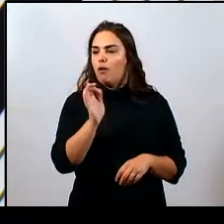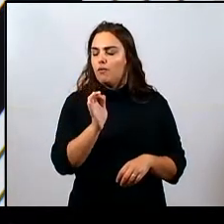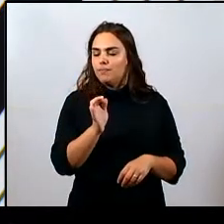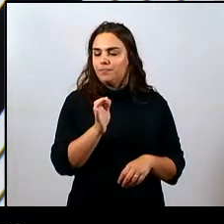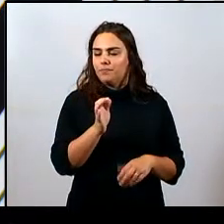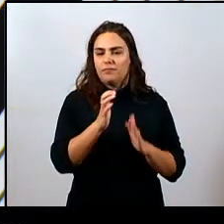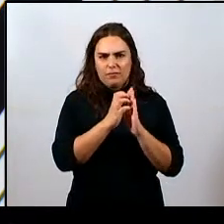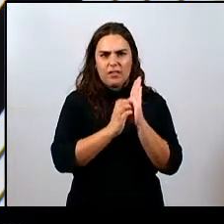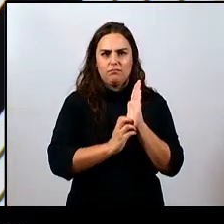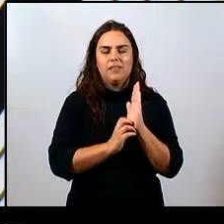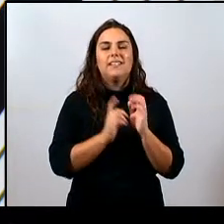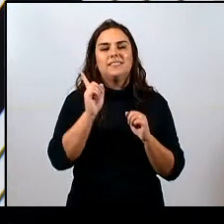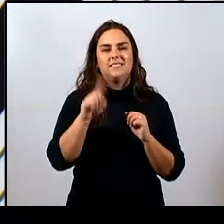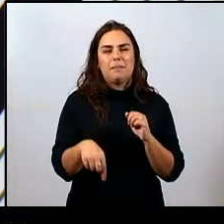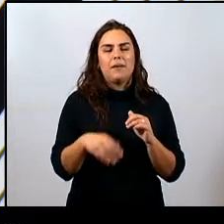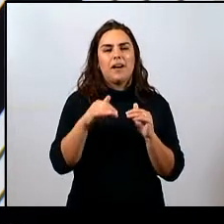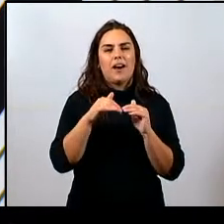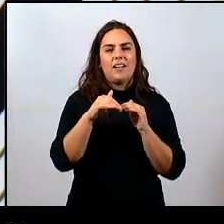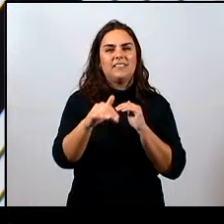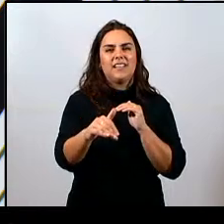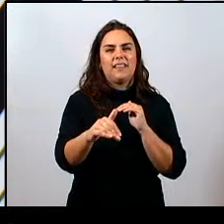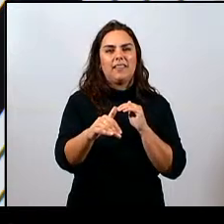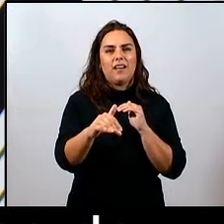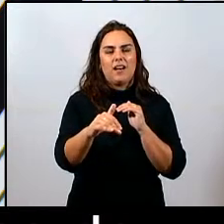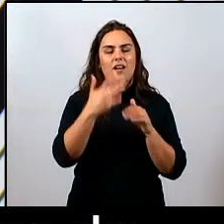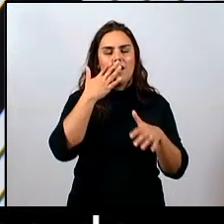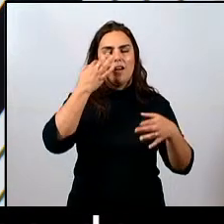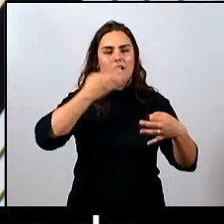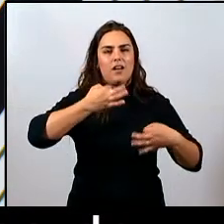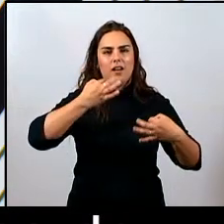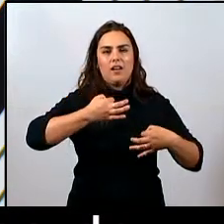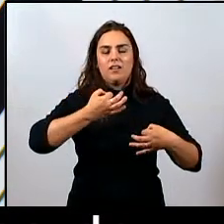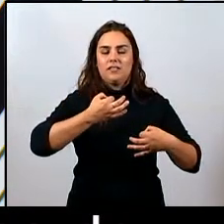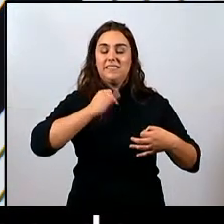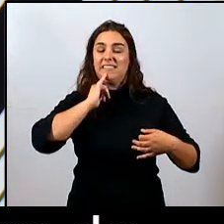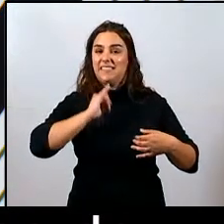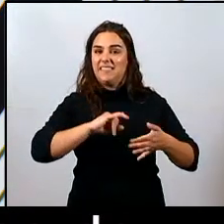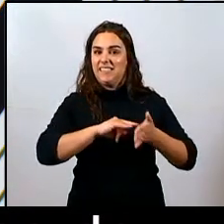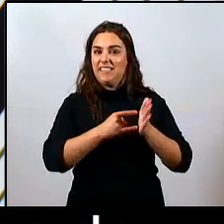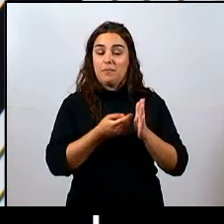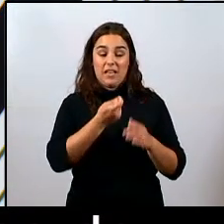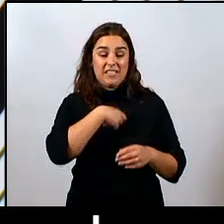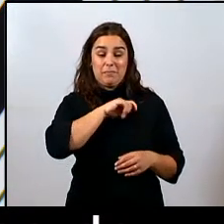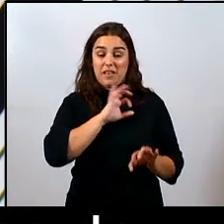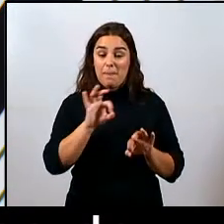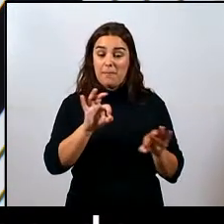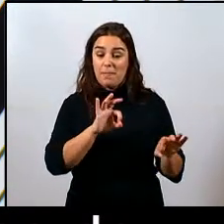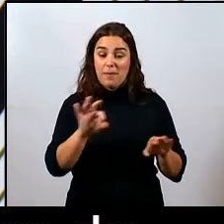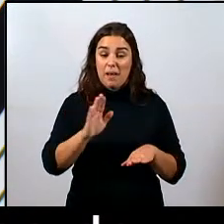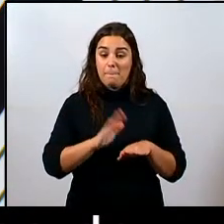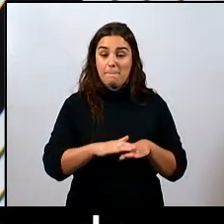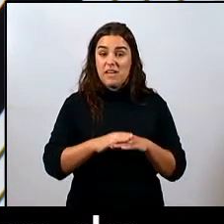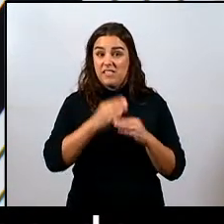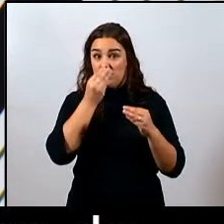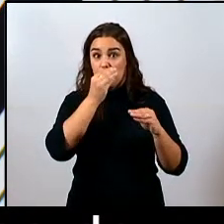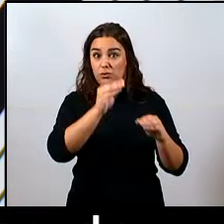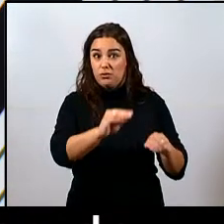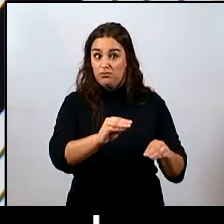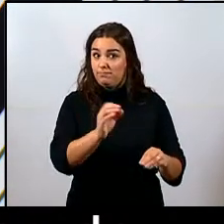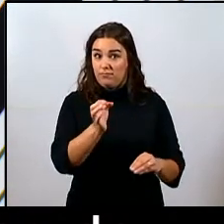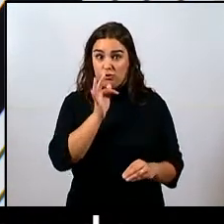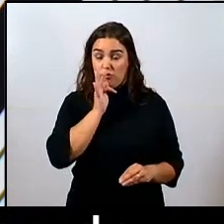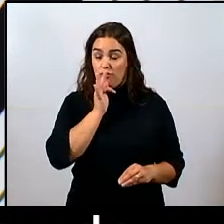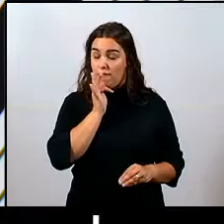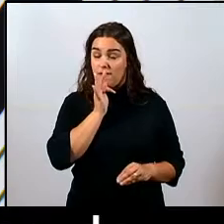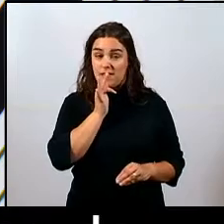a garantizar la estabilidad del suministro energético. Desde luego, España no está preparada para sustituir la energía nuclear, ni